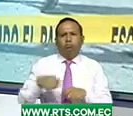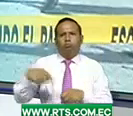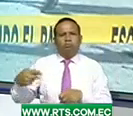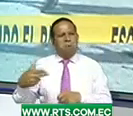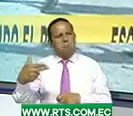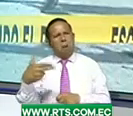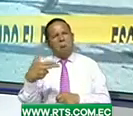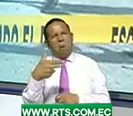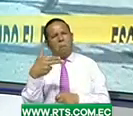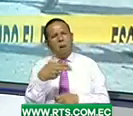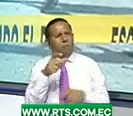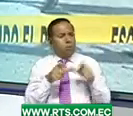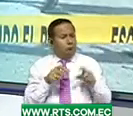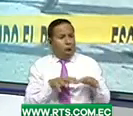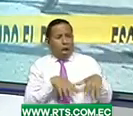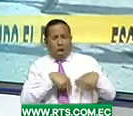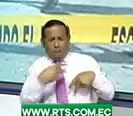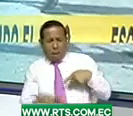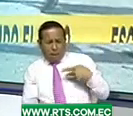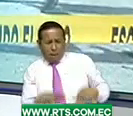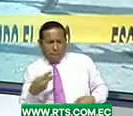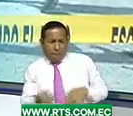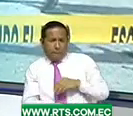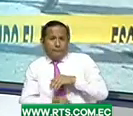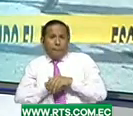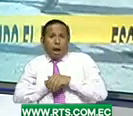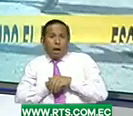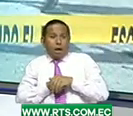pesar de recibir auxilio, la víctima falleció.